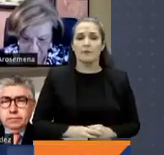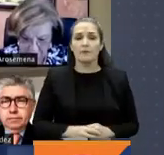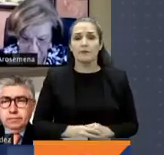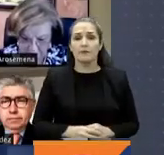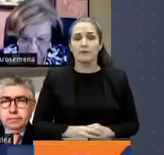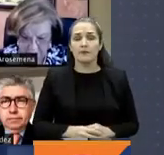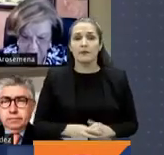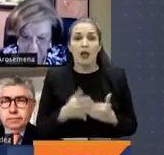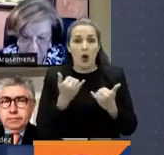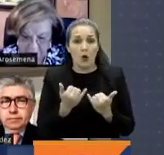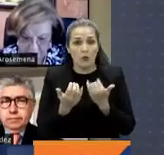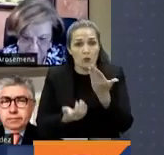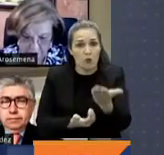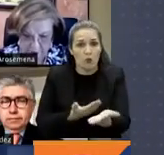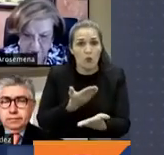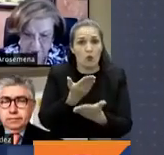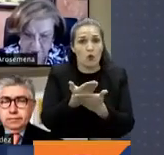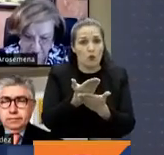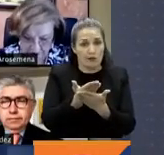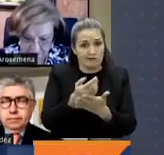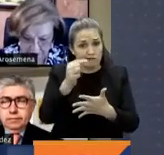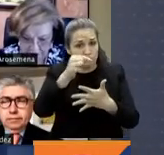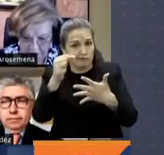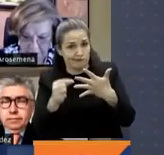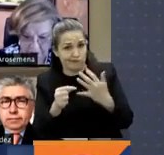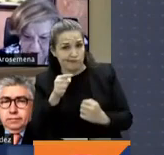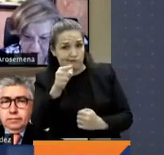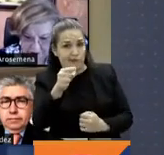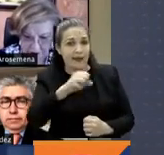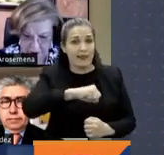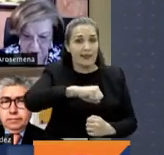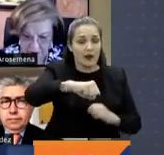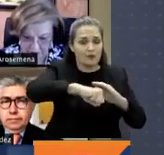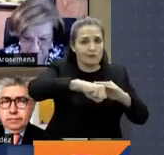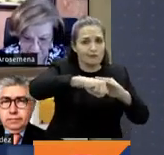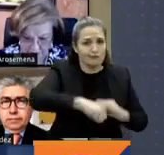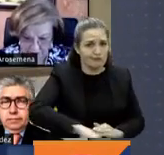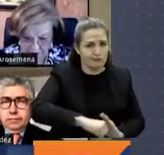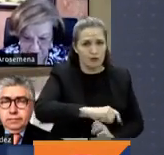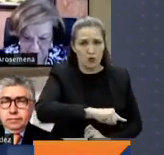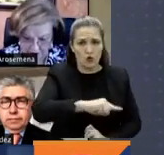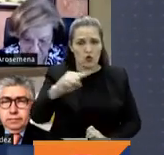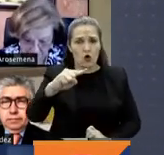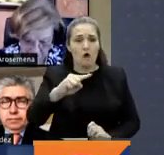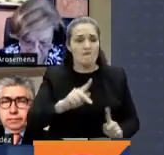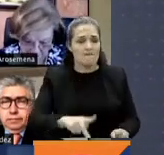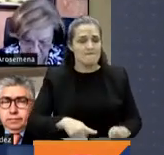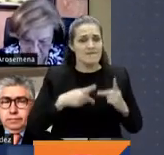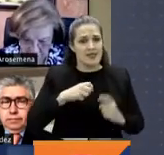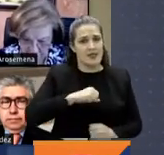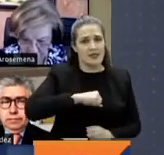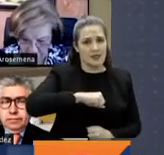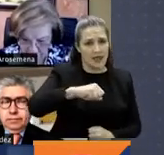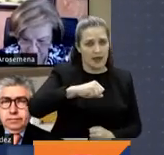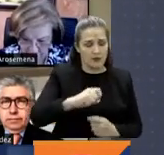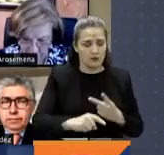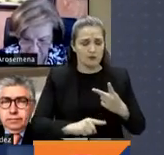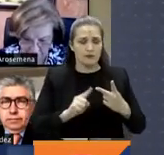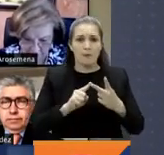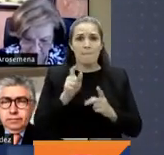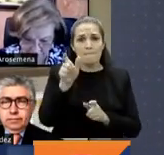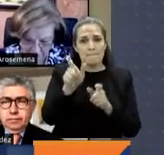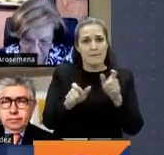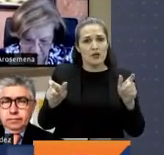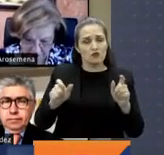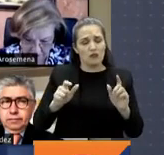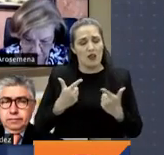Presenta hallazgos sobre graves violaciones a los derechos humanos, en particular respecto del derecho a la vida, a la integridad personal y